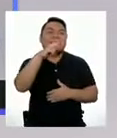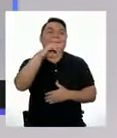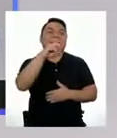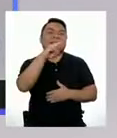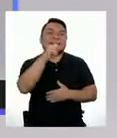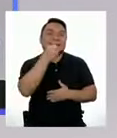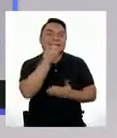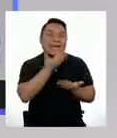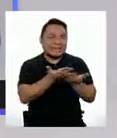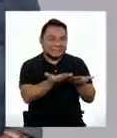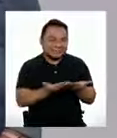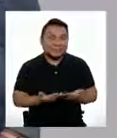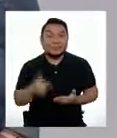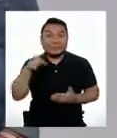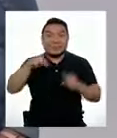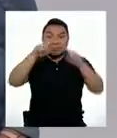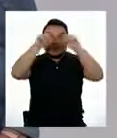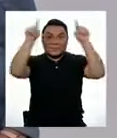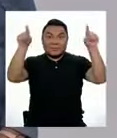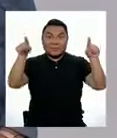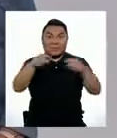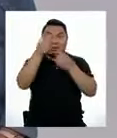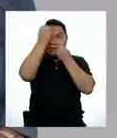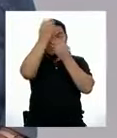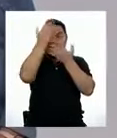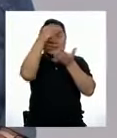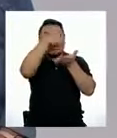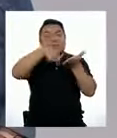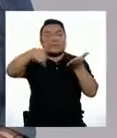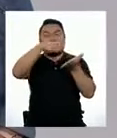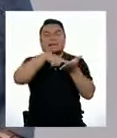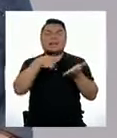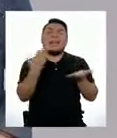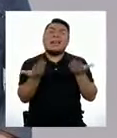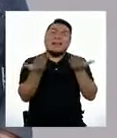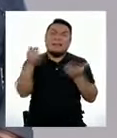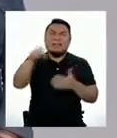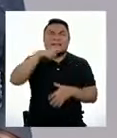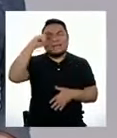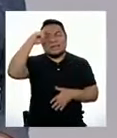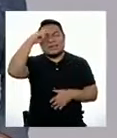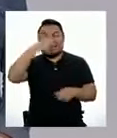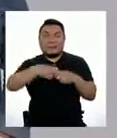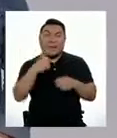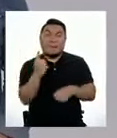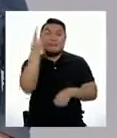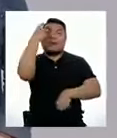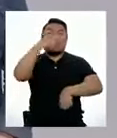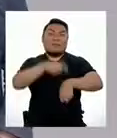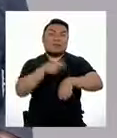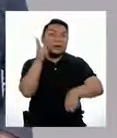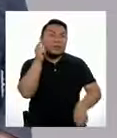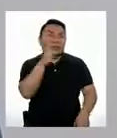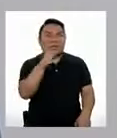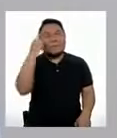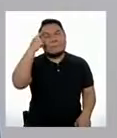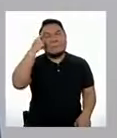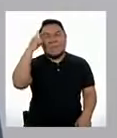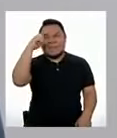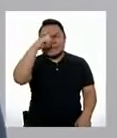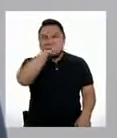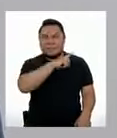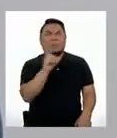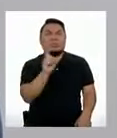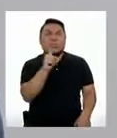bienvenida. Efectivamente, los gráficos estadísticos pueden sonar algo complicado, sobre todo si es la primera vez que escuchamos esos términos,